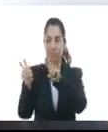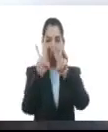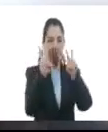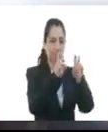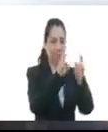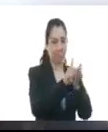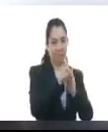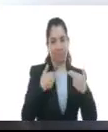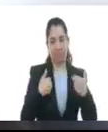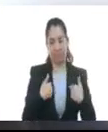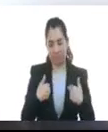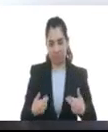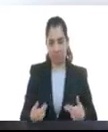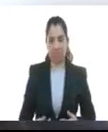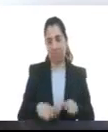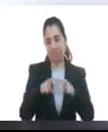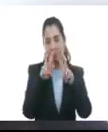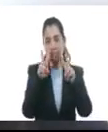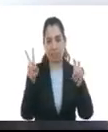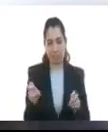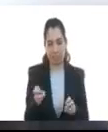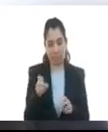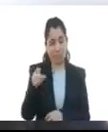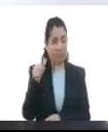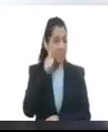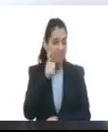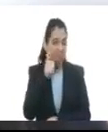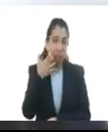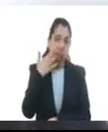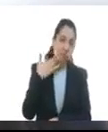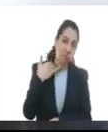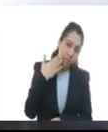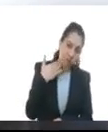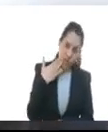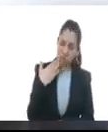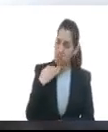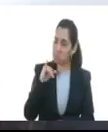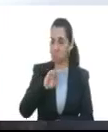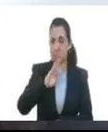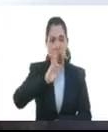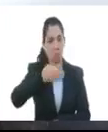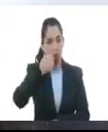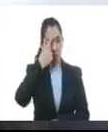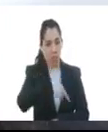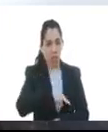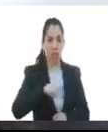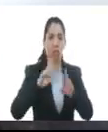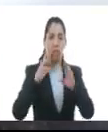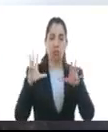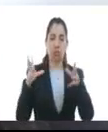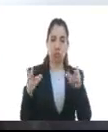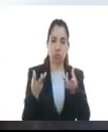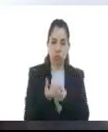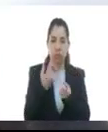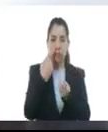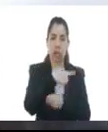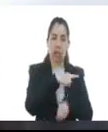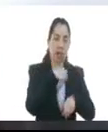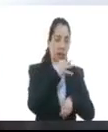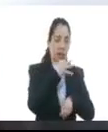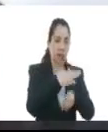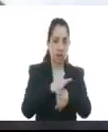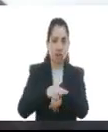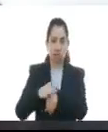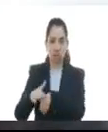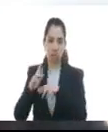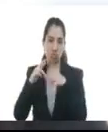gran atino para juntarnos, para convocarnos, ¿no? Y seguir trabajando en estos temas.